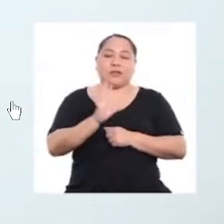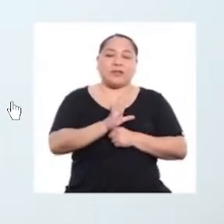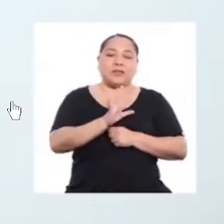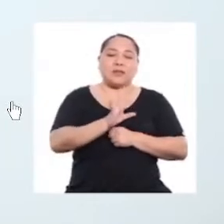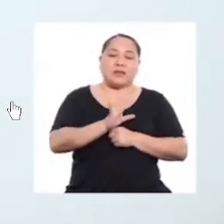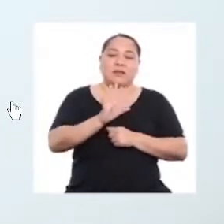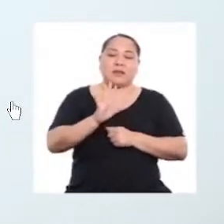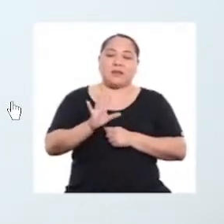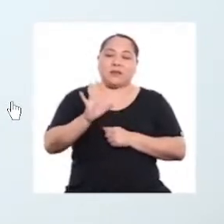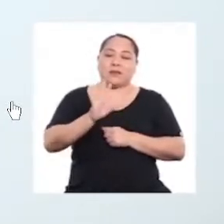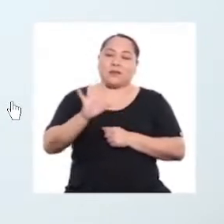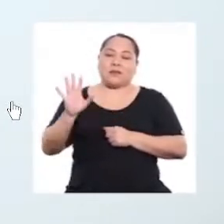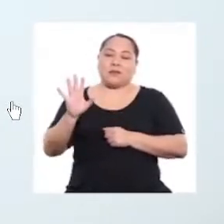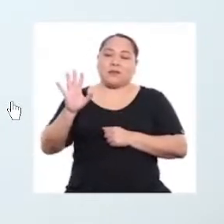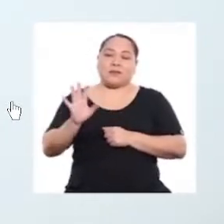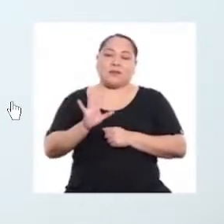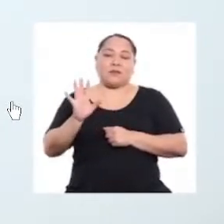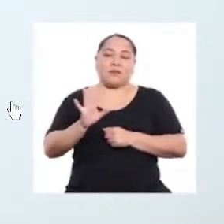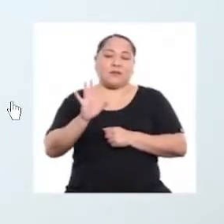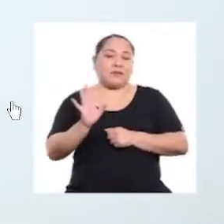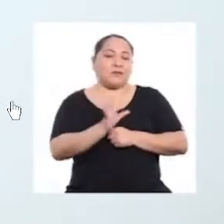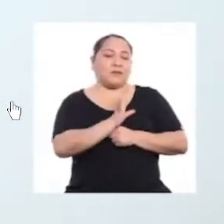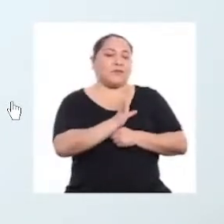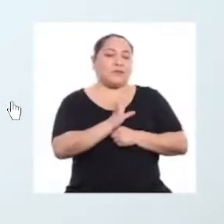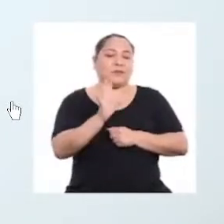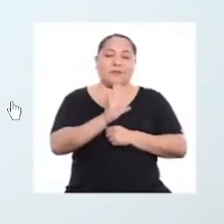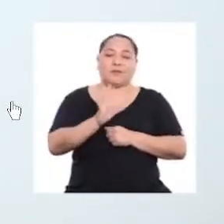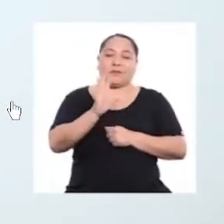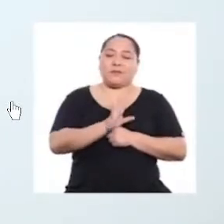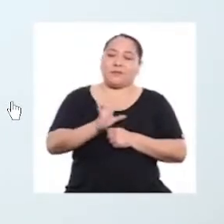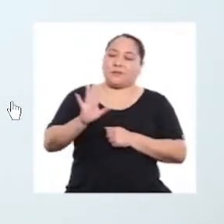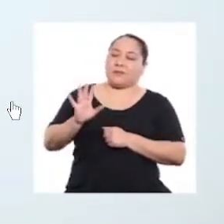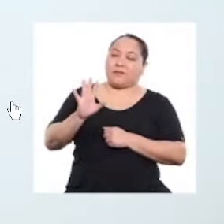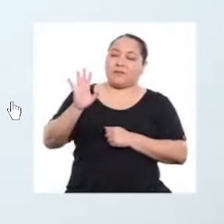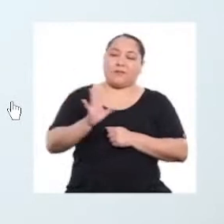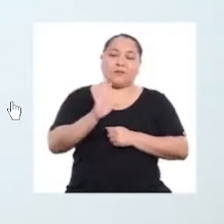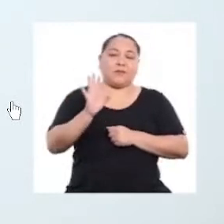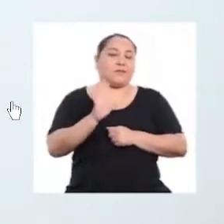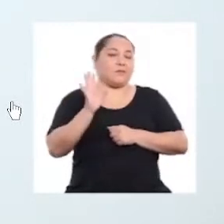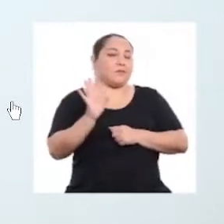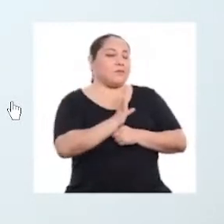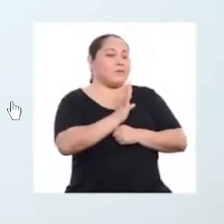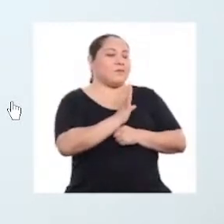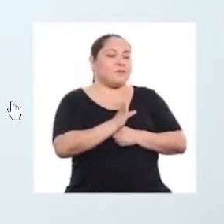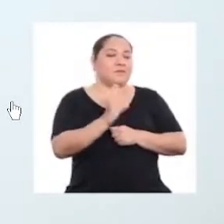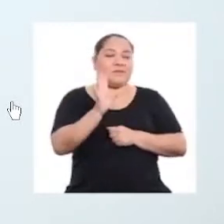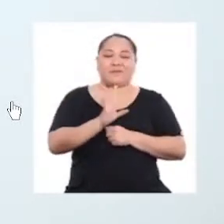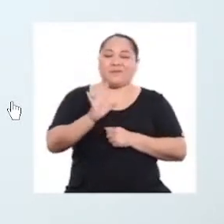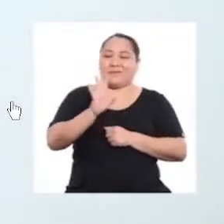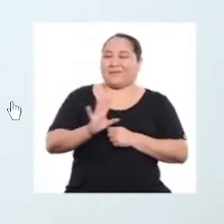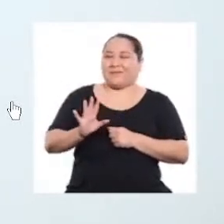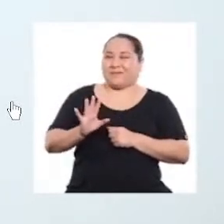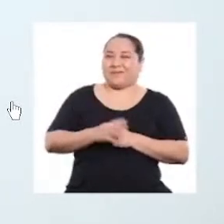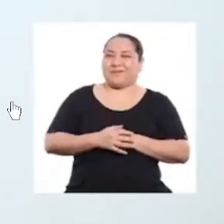Y 5. ¡Ey! ¡Que suene la diablada! ¡Eso es! ¡Eso es!